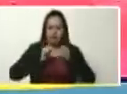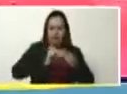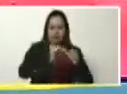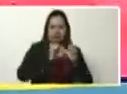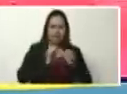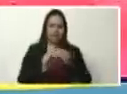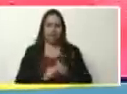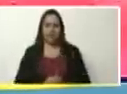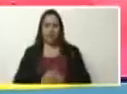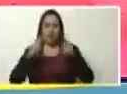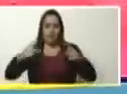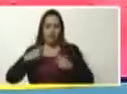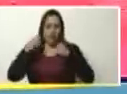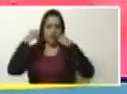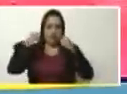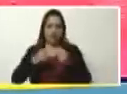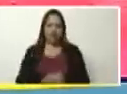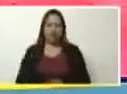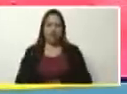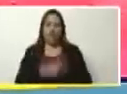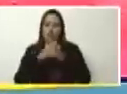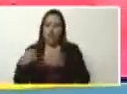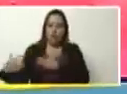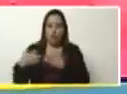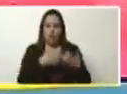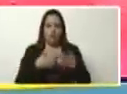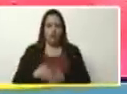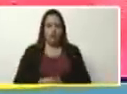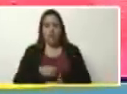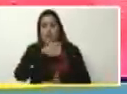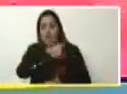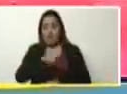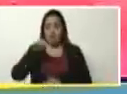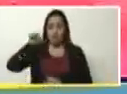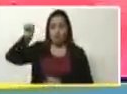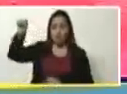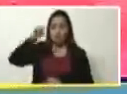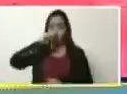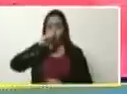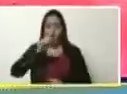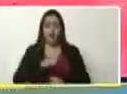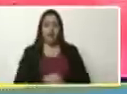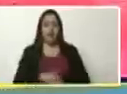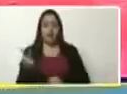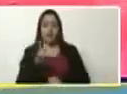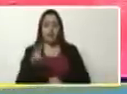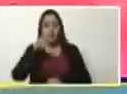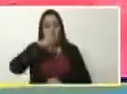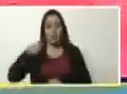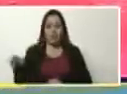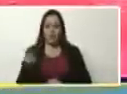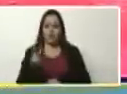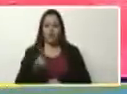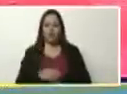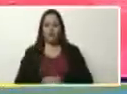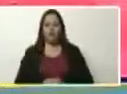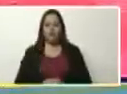resistente y victorioso en todas las batallas. Ese es el superhéroe de Venezuela, el pueblo de Venezuela.